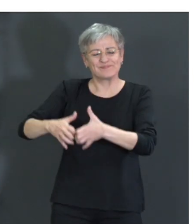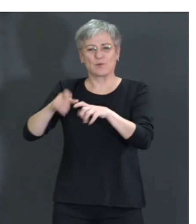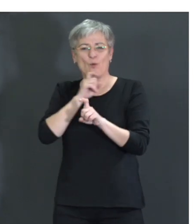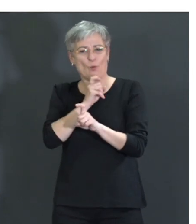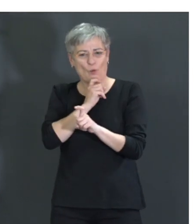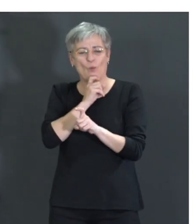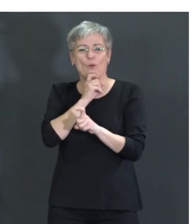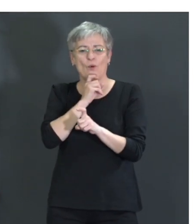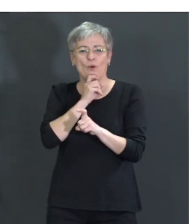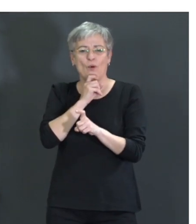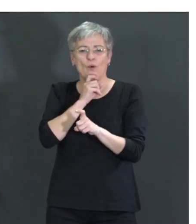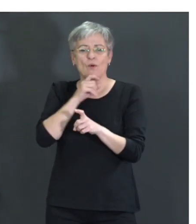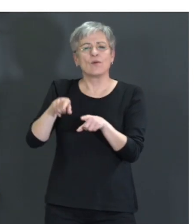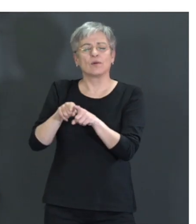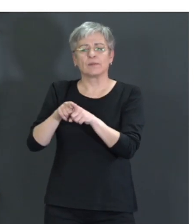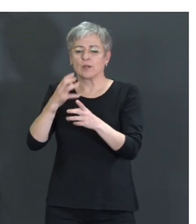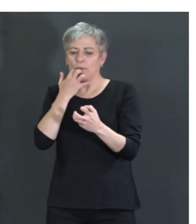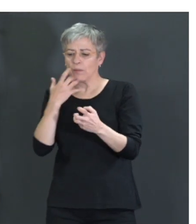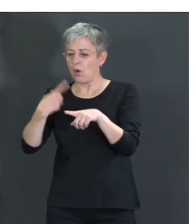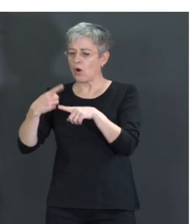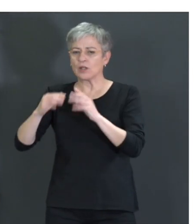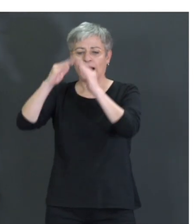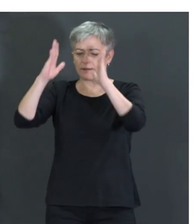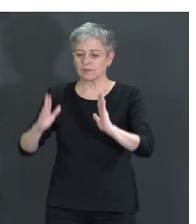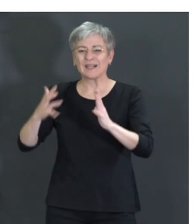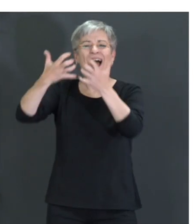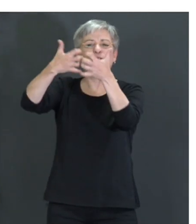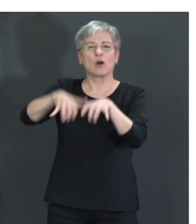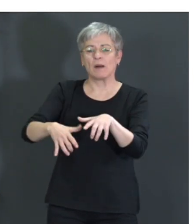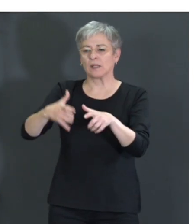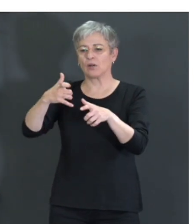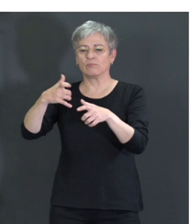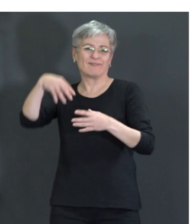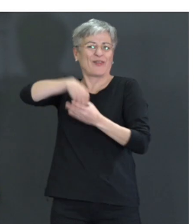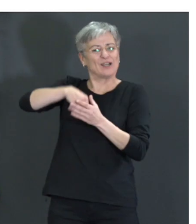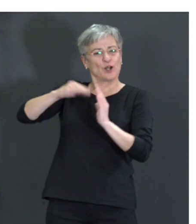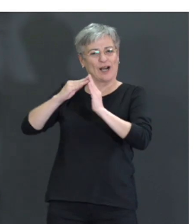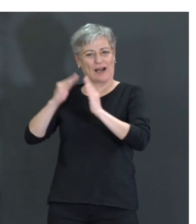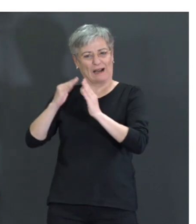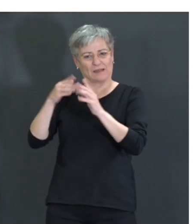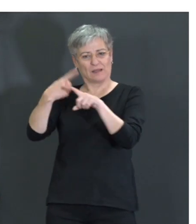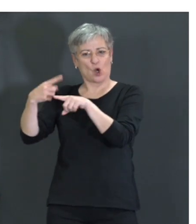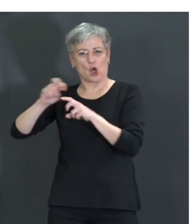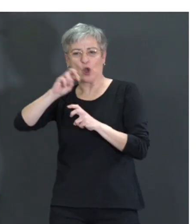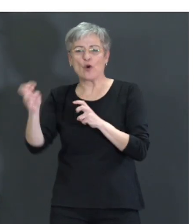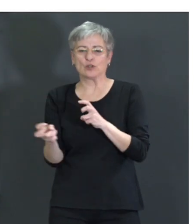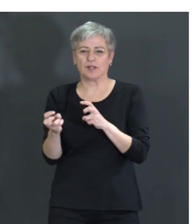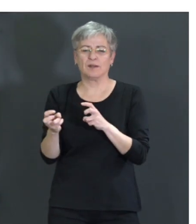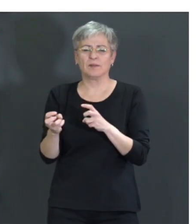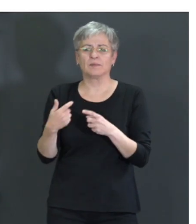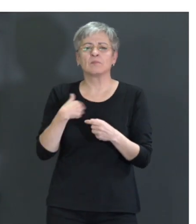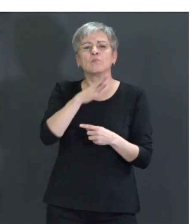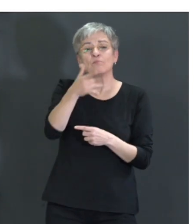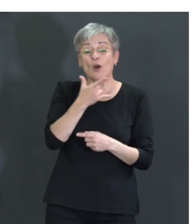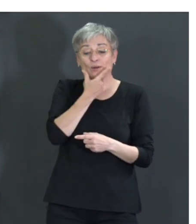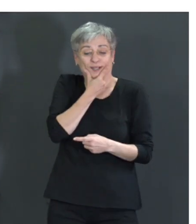permiten conectarse pues con elementos en el domicilio que permiten automatizar el domicilio, y por ese sencillez